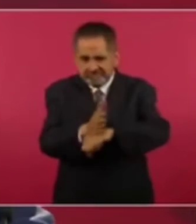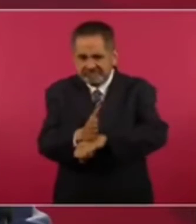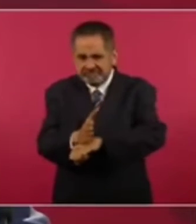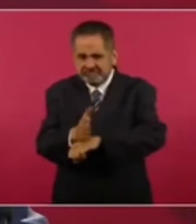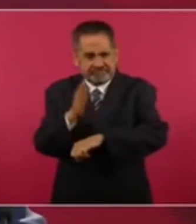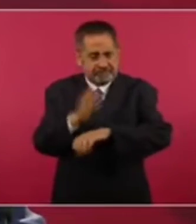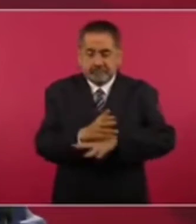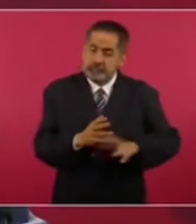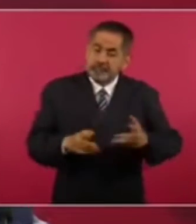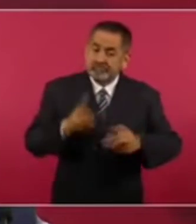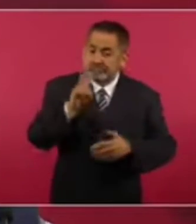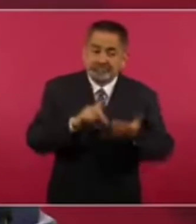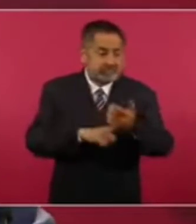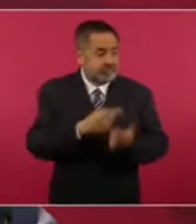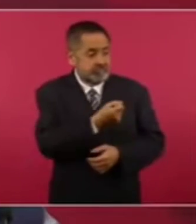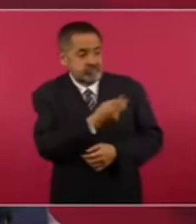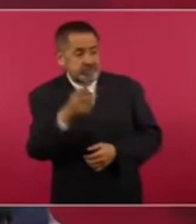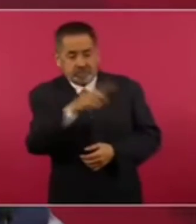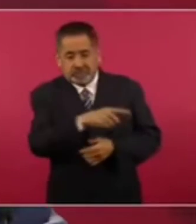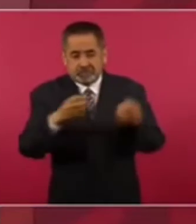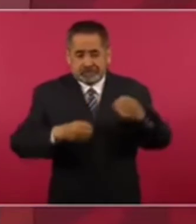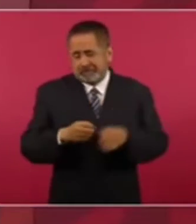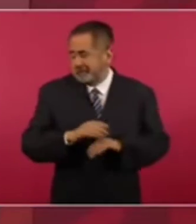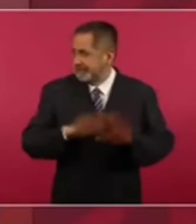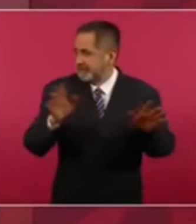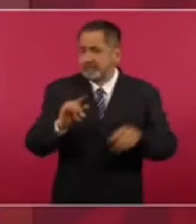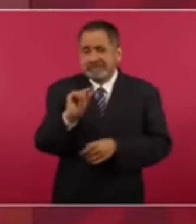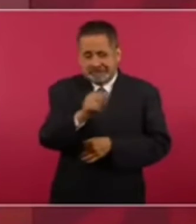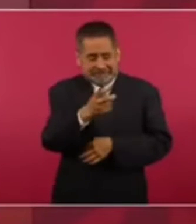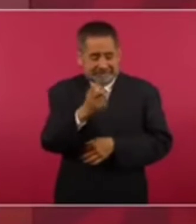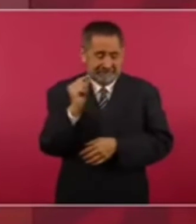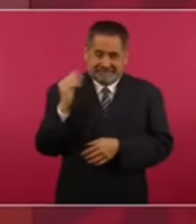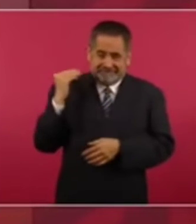Es que hay casos, que acaba de ocurrir.